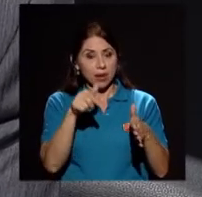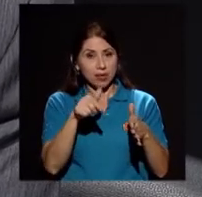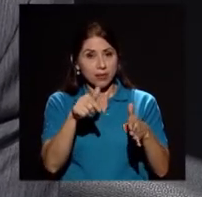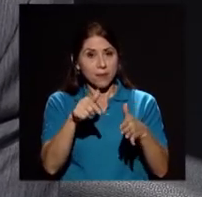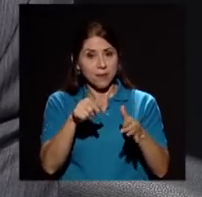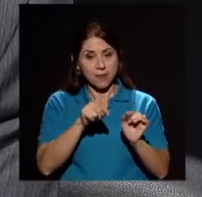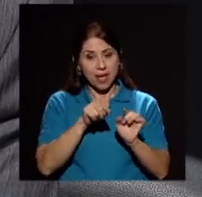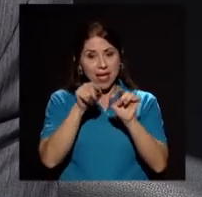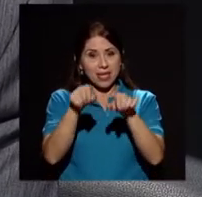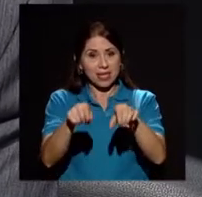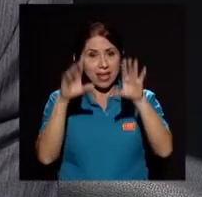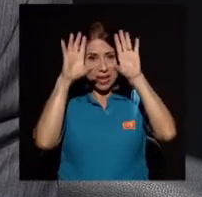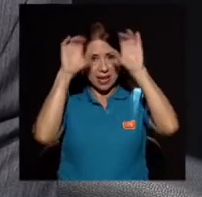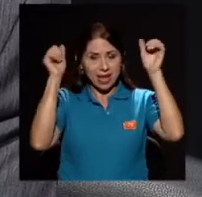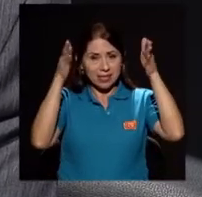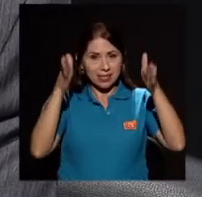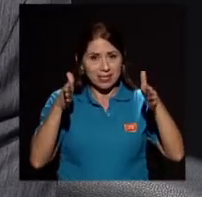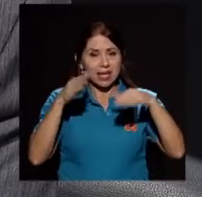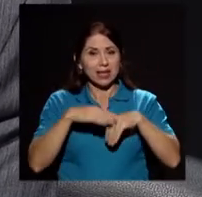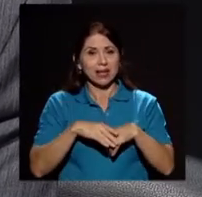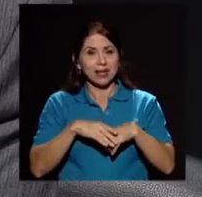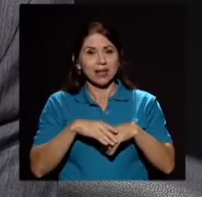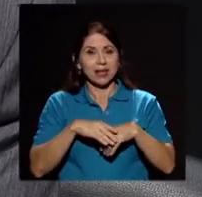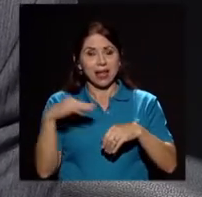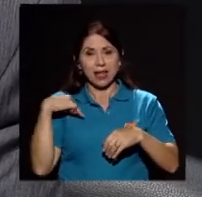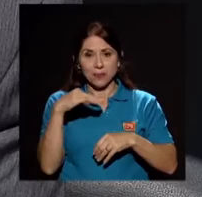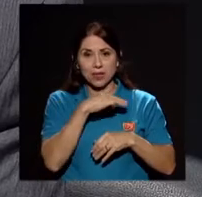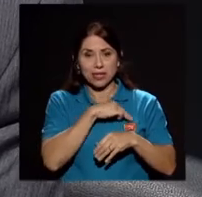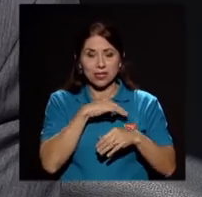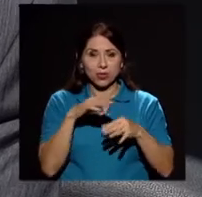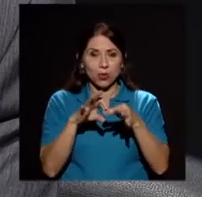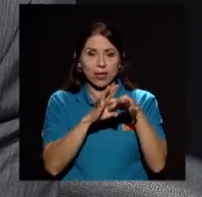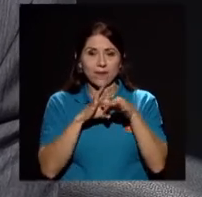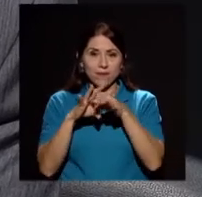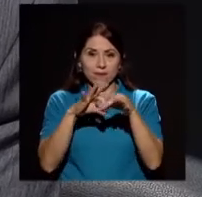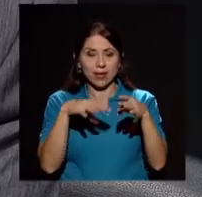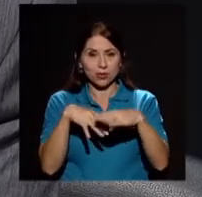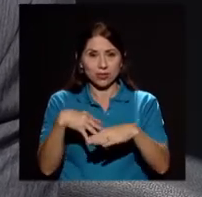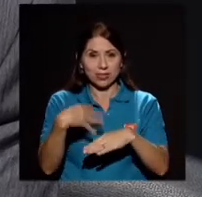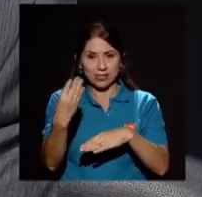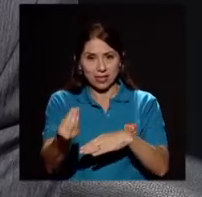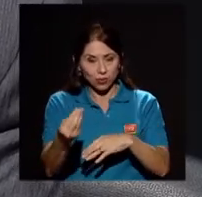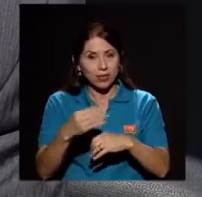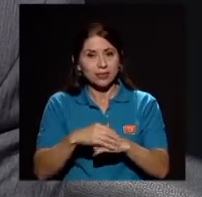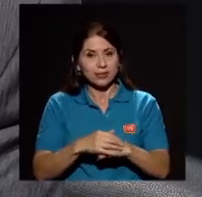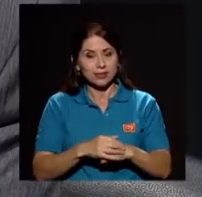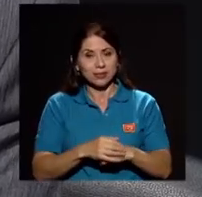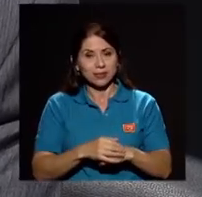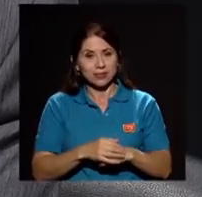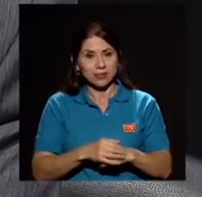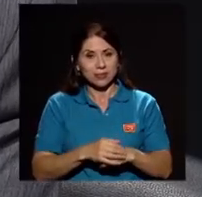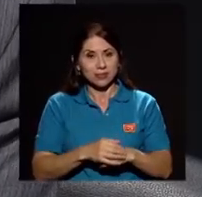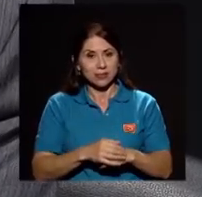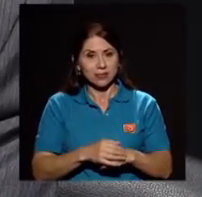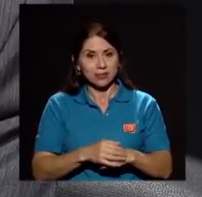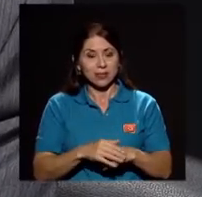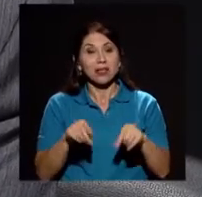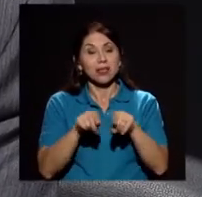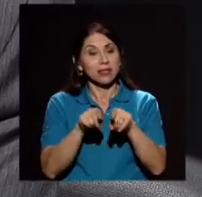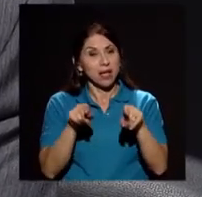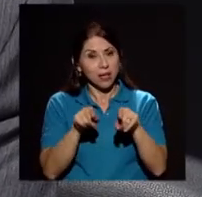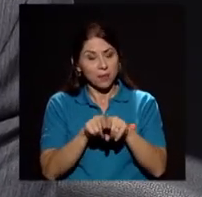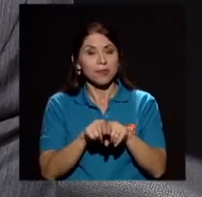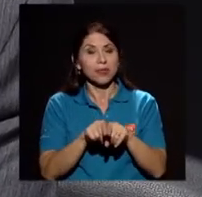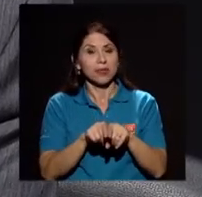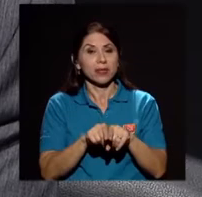el ministro de relaciones exteriores se va a tener en sus miembros también